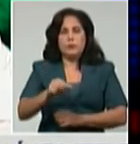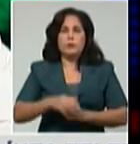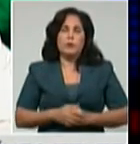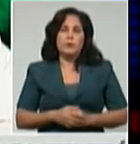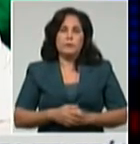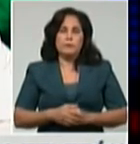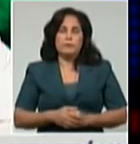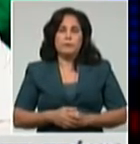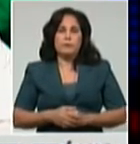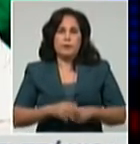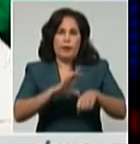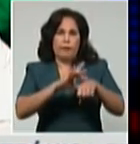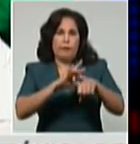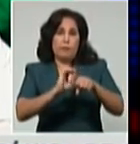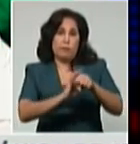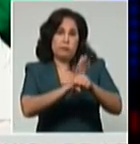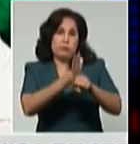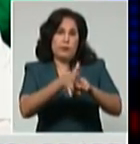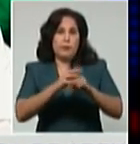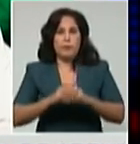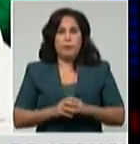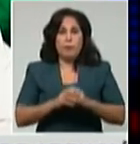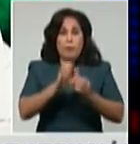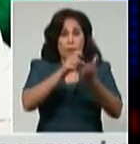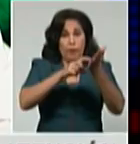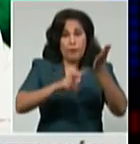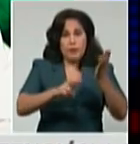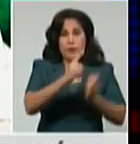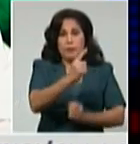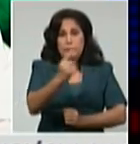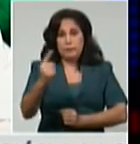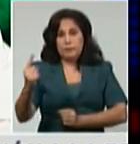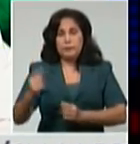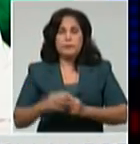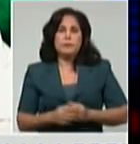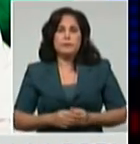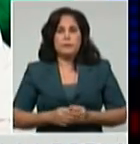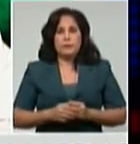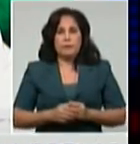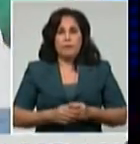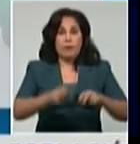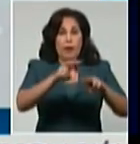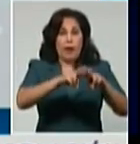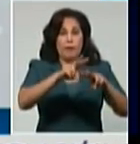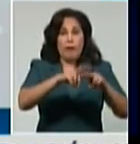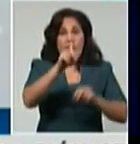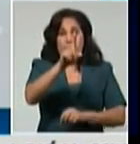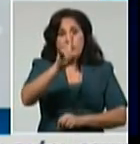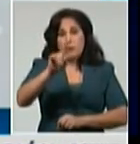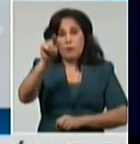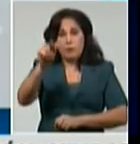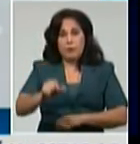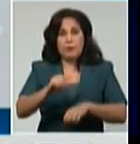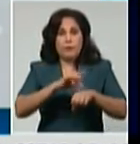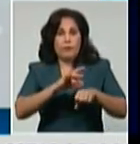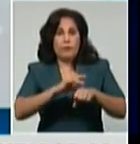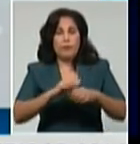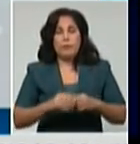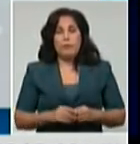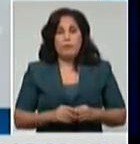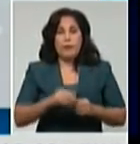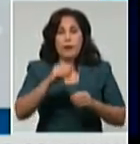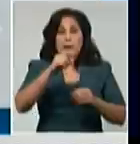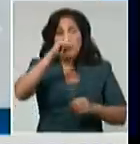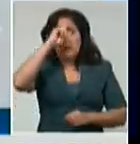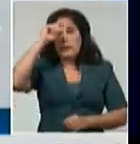COVID-19. Por provincia, La Habana con 19 casos, Santi